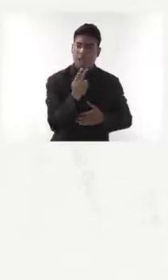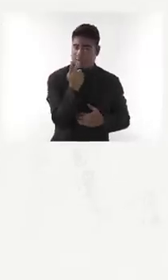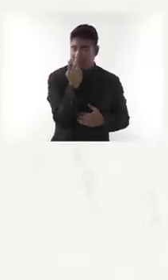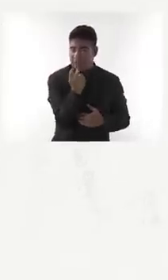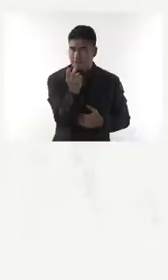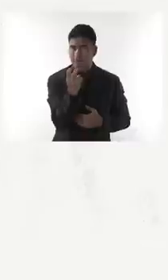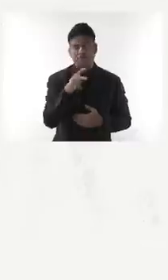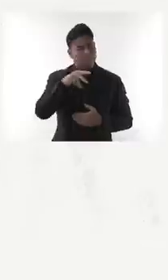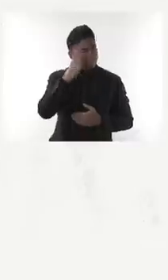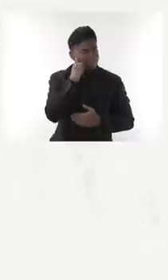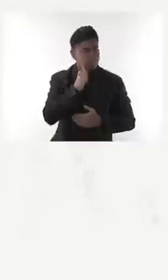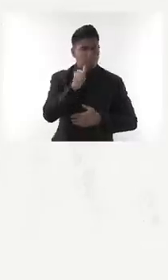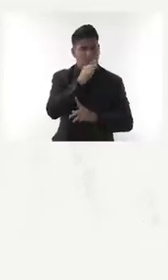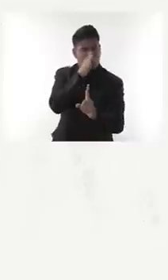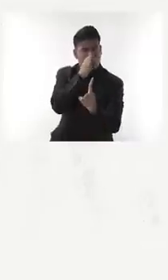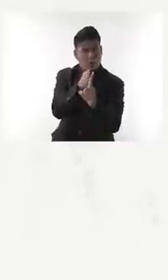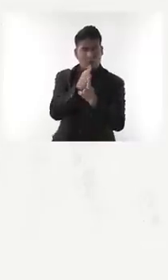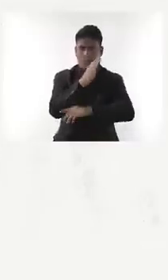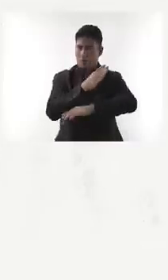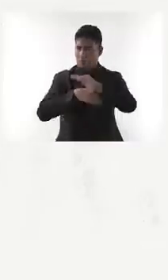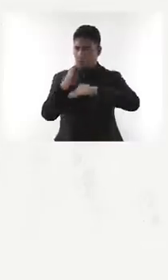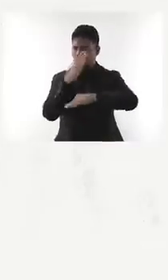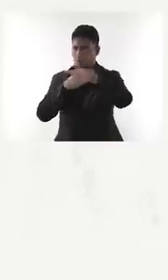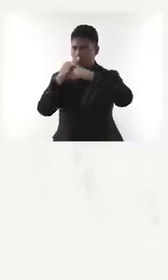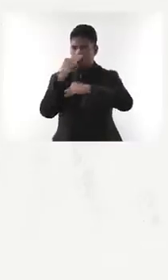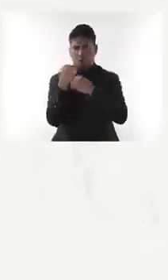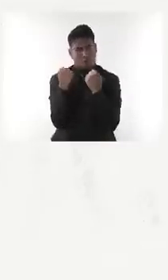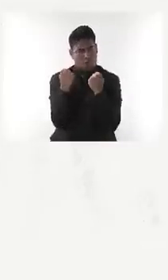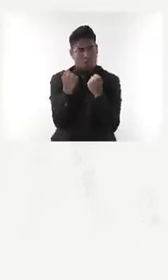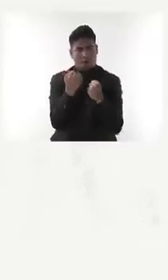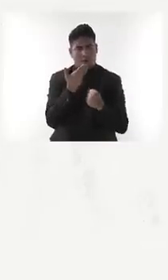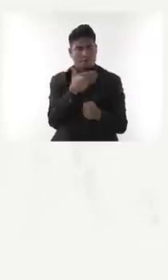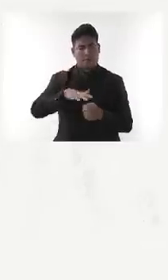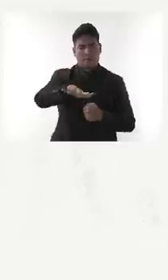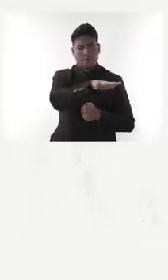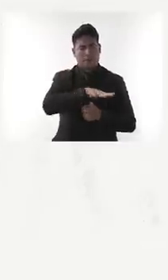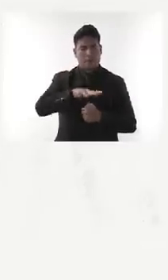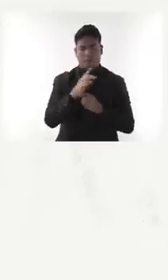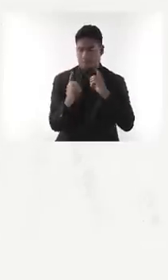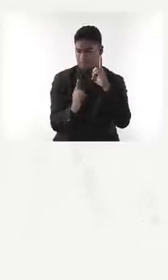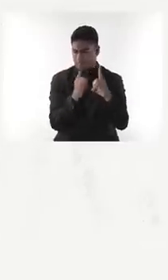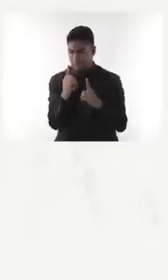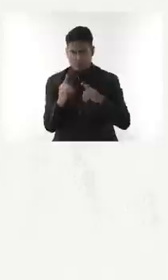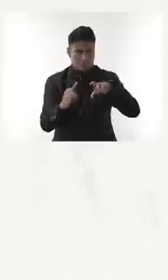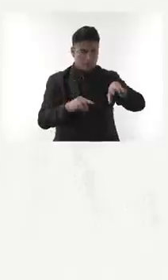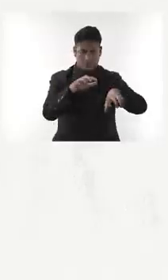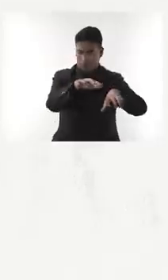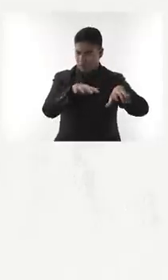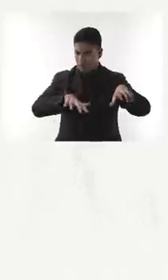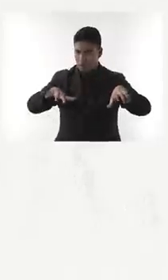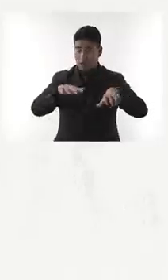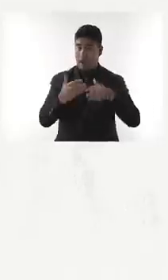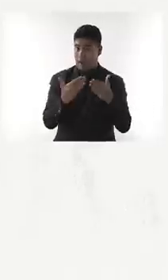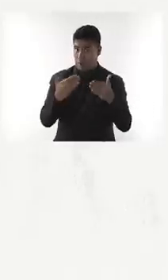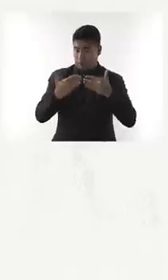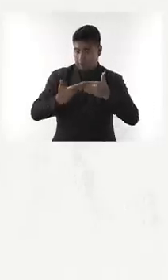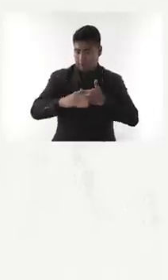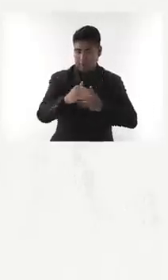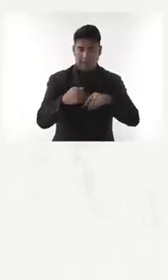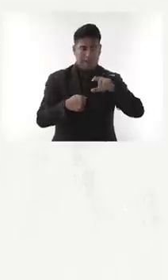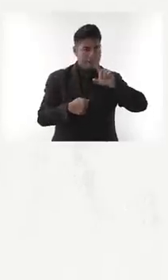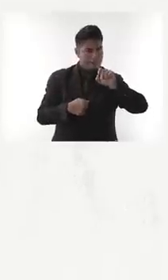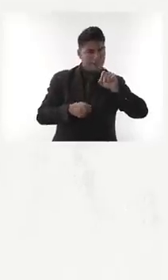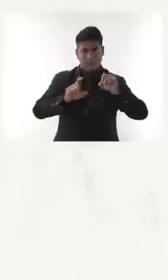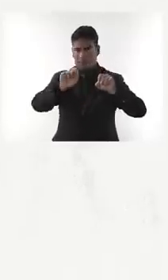fortalecer la estructura deportiva. En cuanto al diseño del camino al 2026 de alta